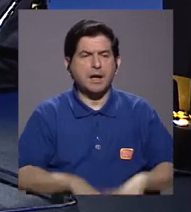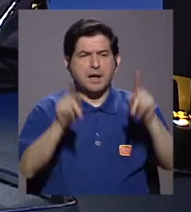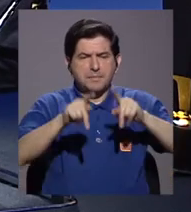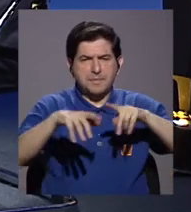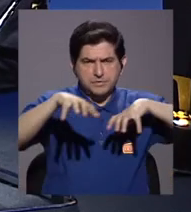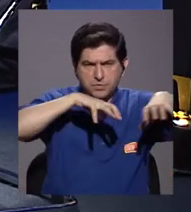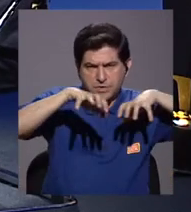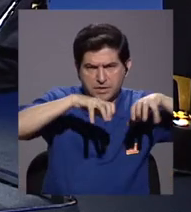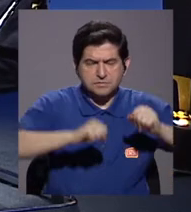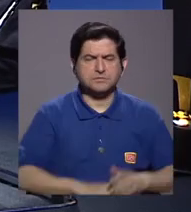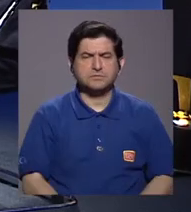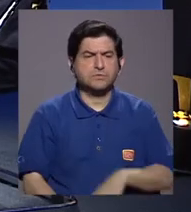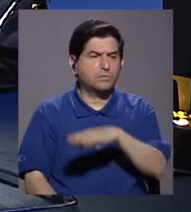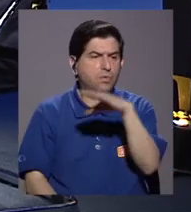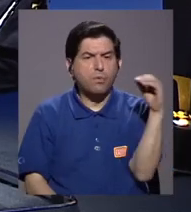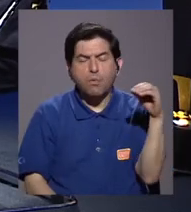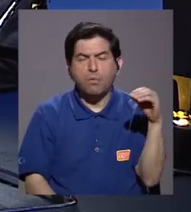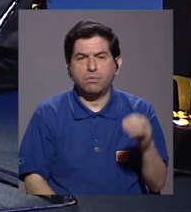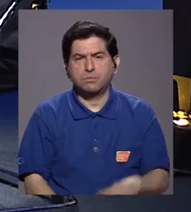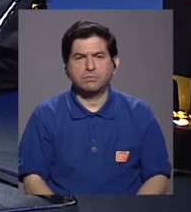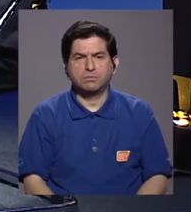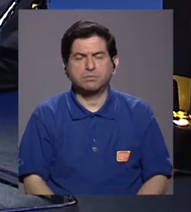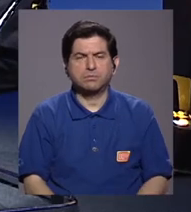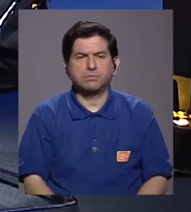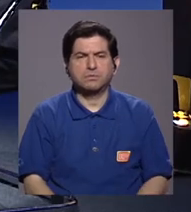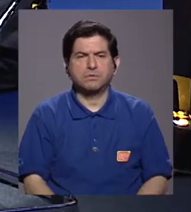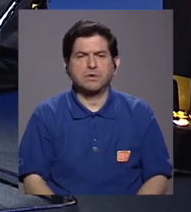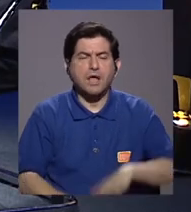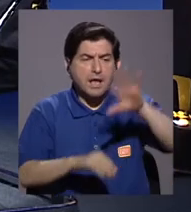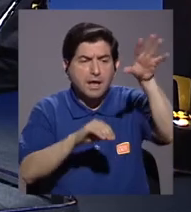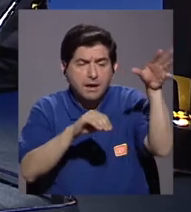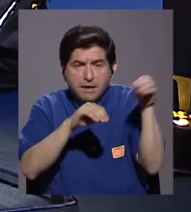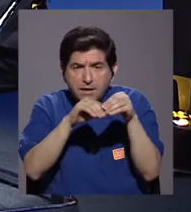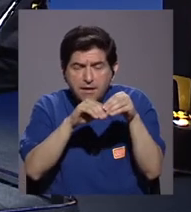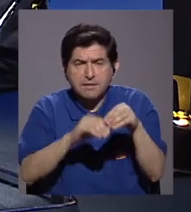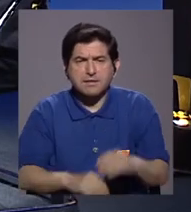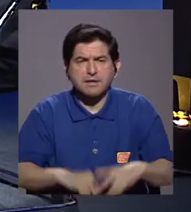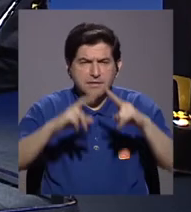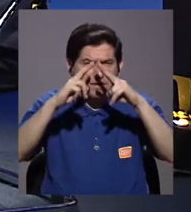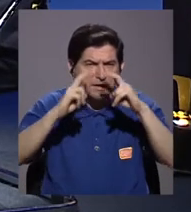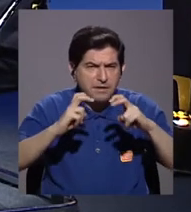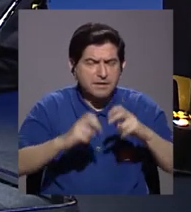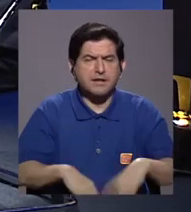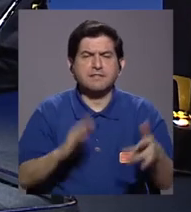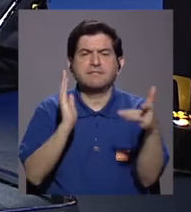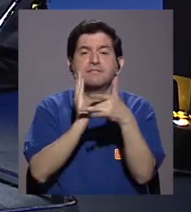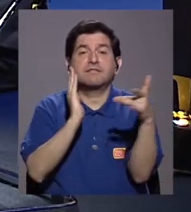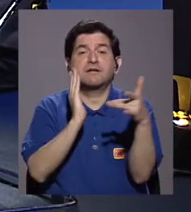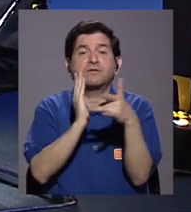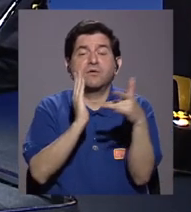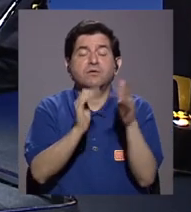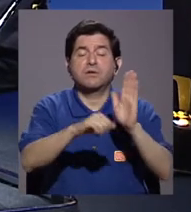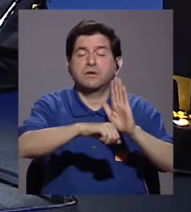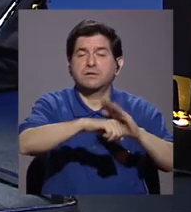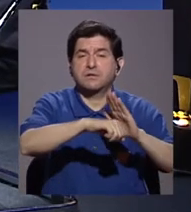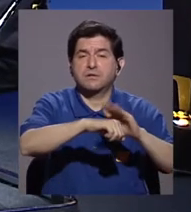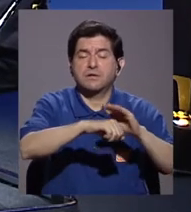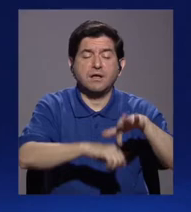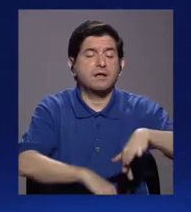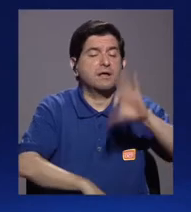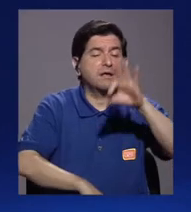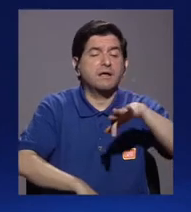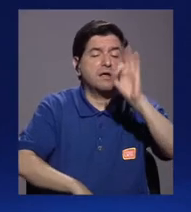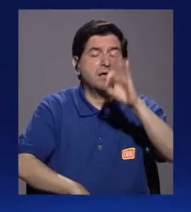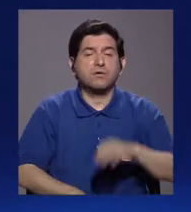cuantificar el efecto de los criaderos de vectores de mosquitos en el impacto de por ejemplo el